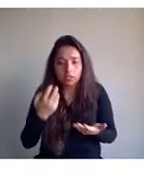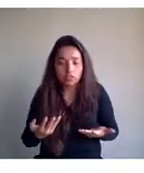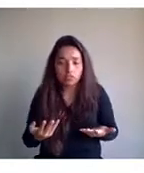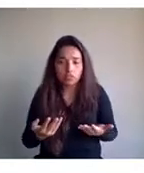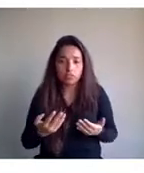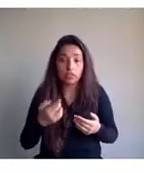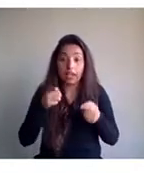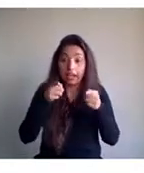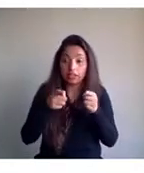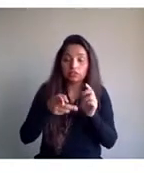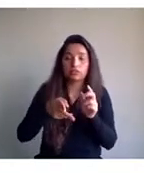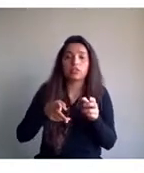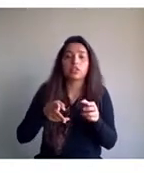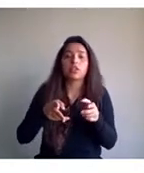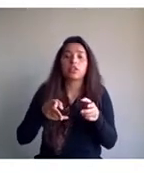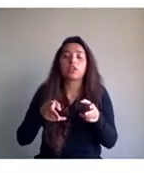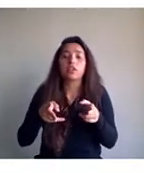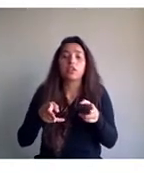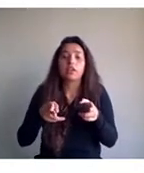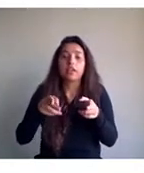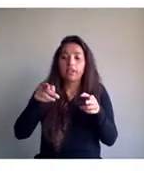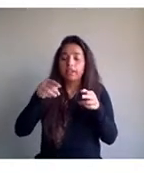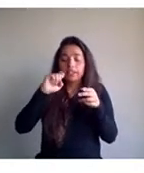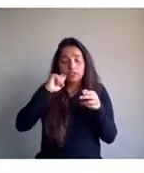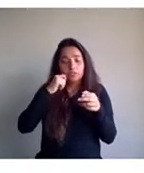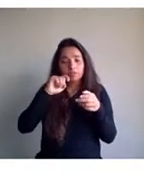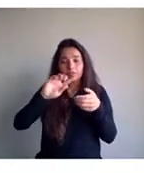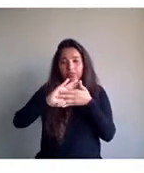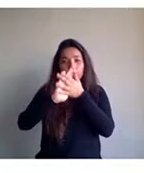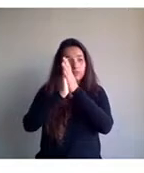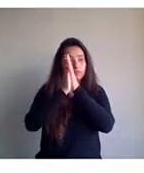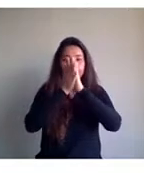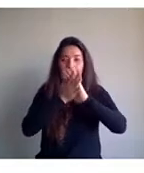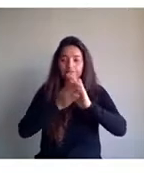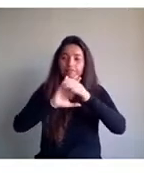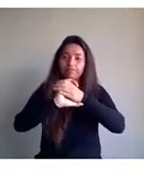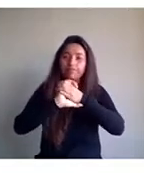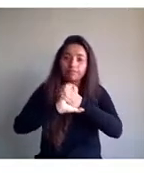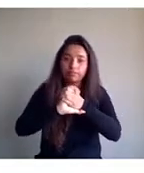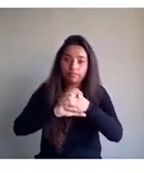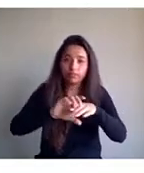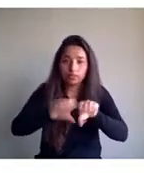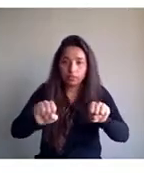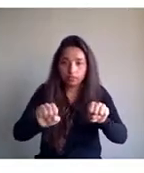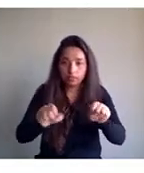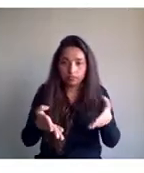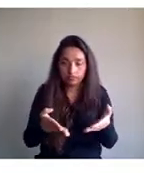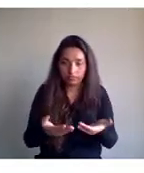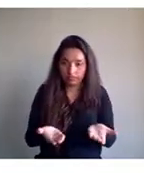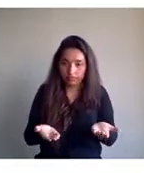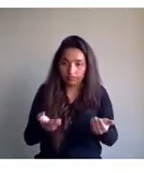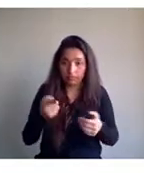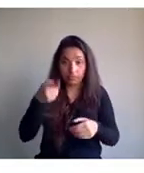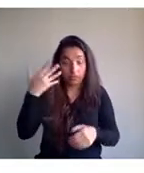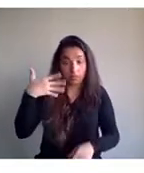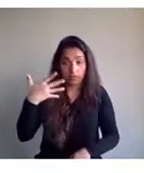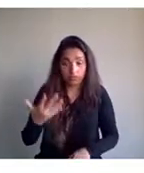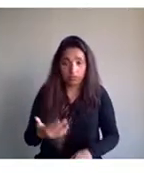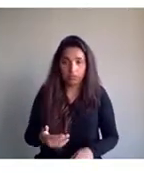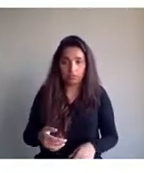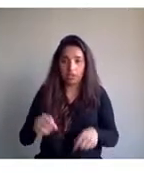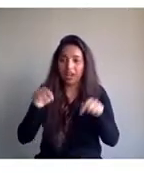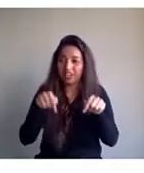del comportamiento de los estados y aquí vuelvo sobre ese punto aquí lo importante es tratar de echar abajo